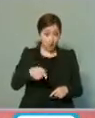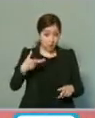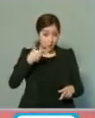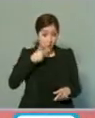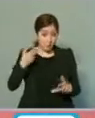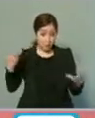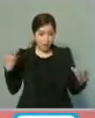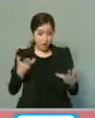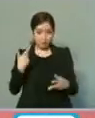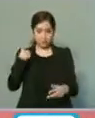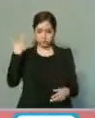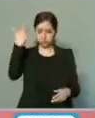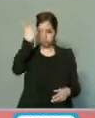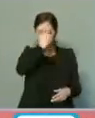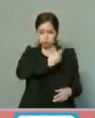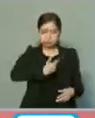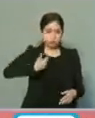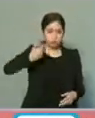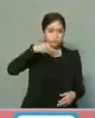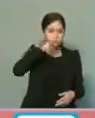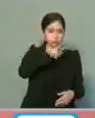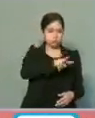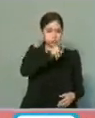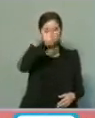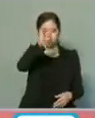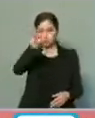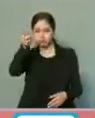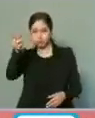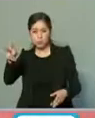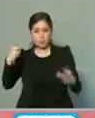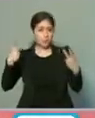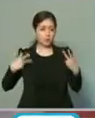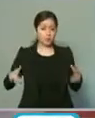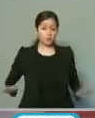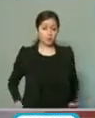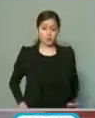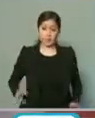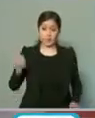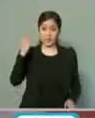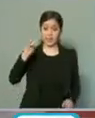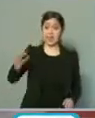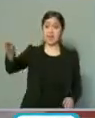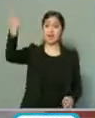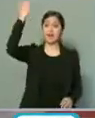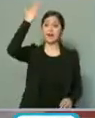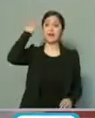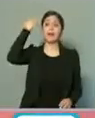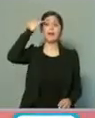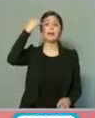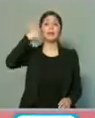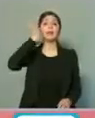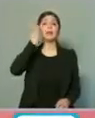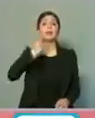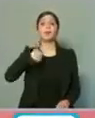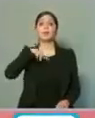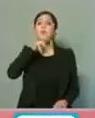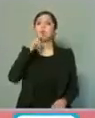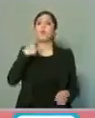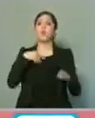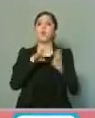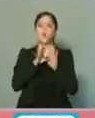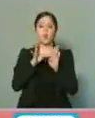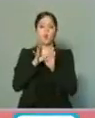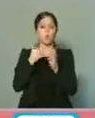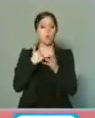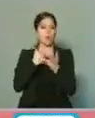observar el comportamiento humano y sobre todo había en esa época una gran obsesión o preocupación por el arte de la seducción. Pero además, fíjate,